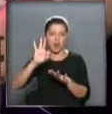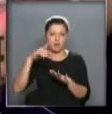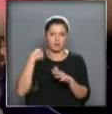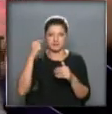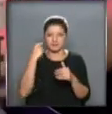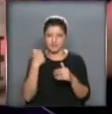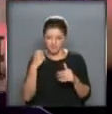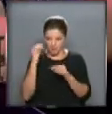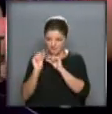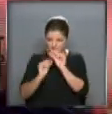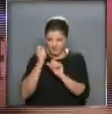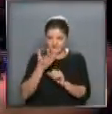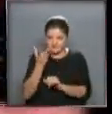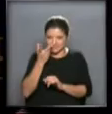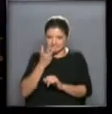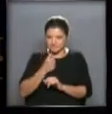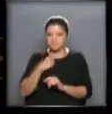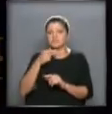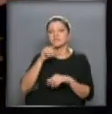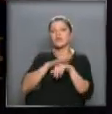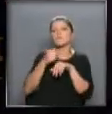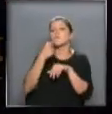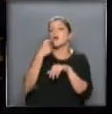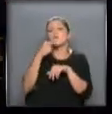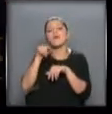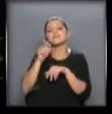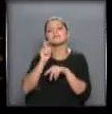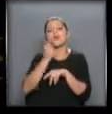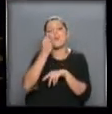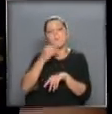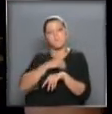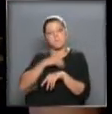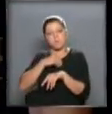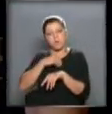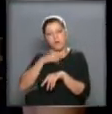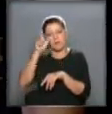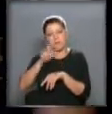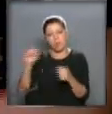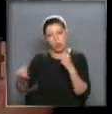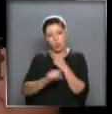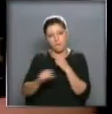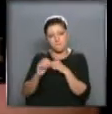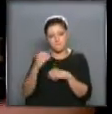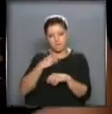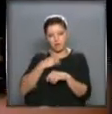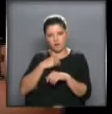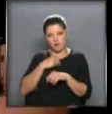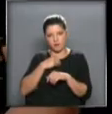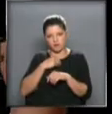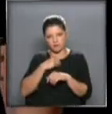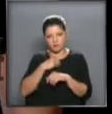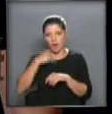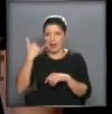mucho. Te preguntaba el Baiano si tenés alguno preferido. ¿Algún chelista? Preferido. ¿Argentino? ¿Algún músico? ¿Algún chelista